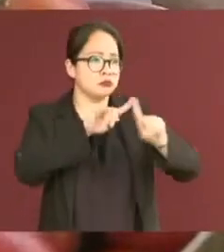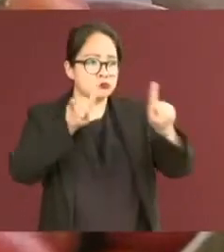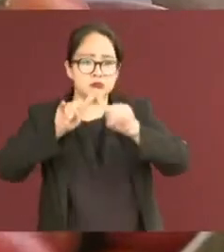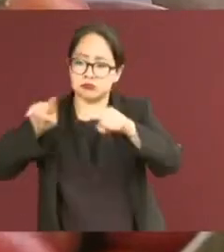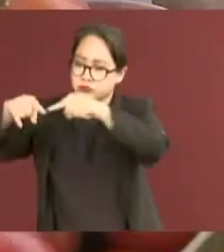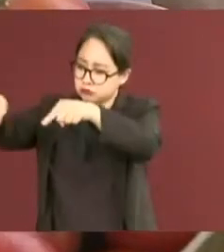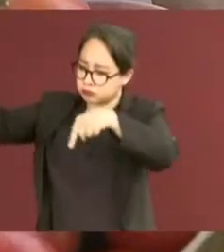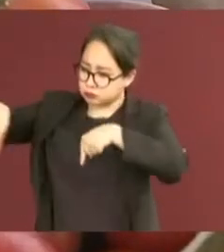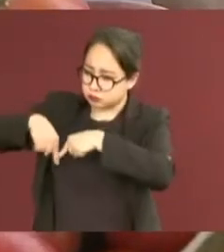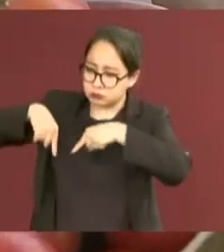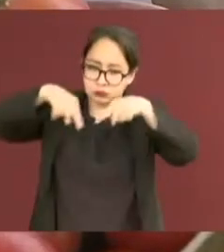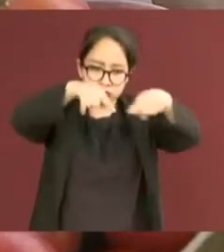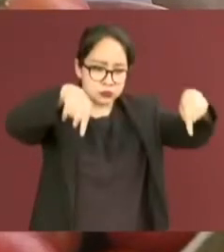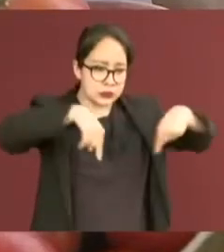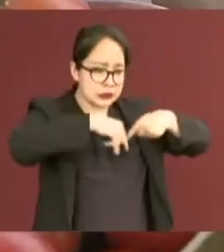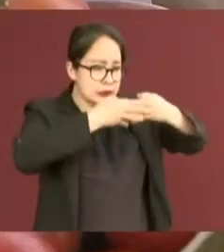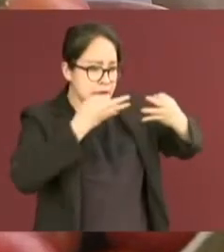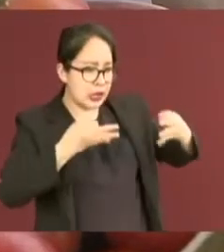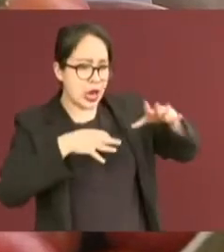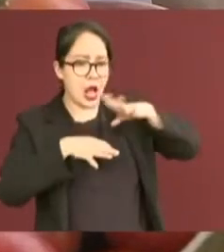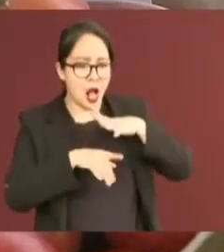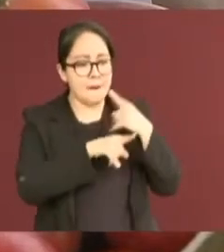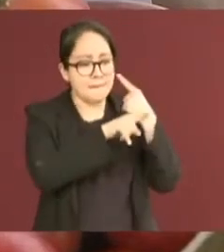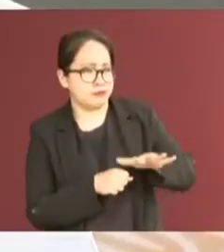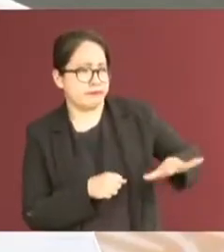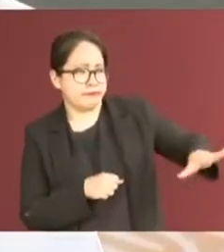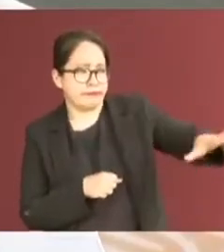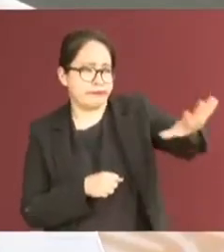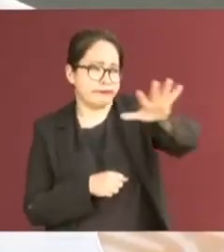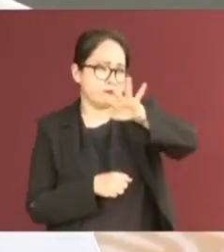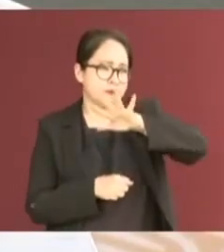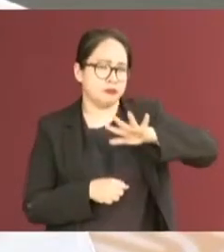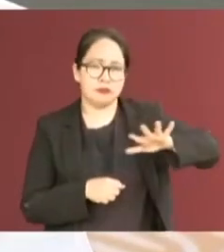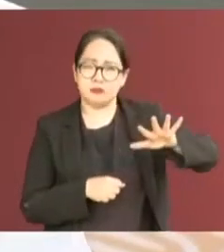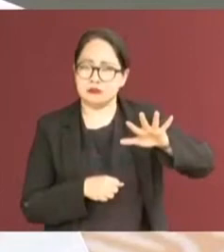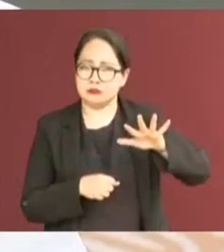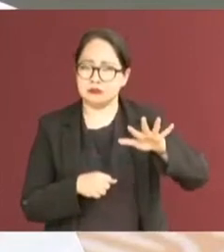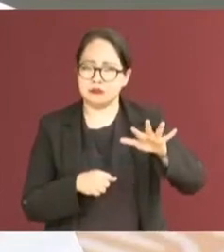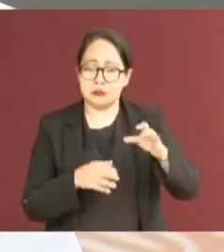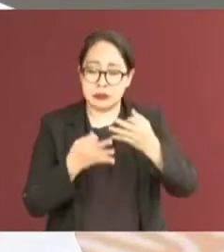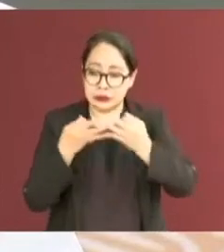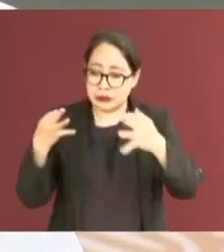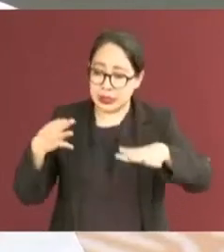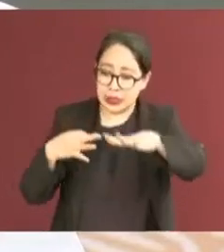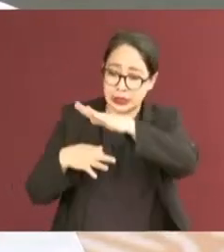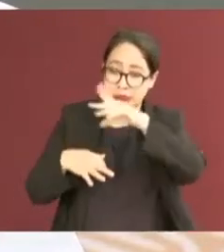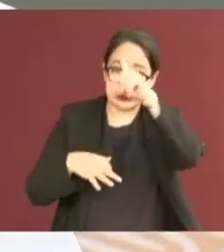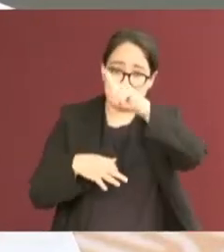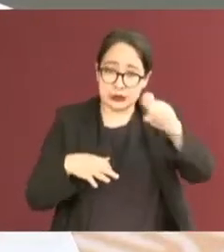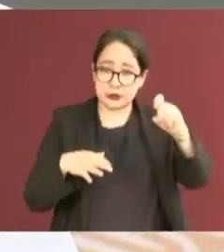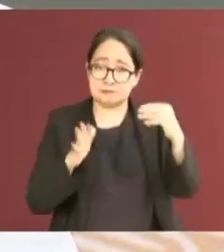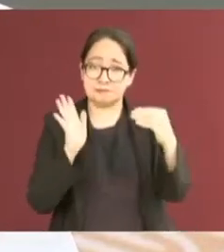de más de 100 millones de hectáreas,